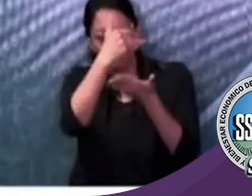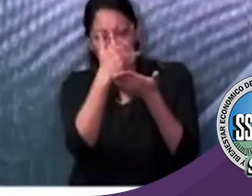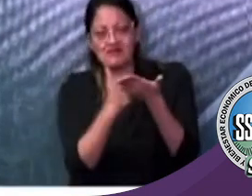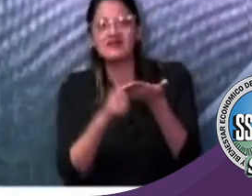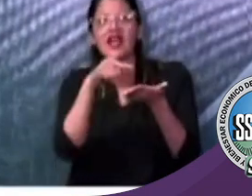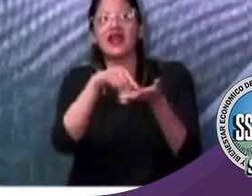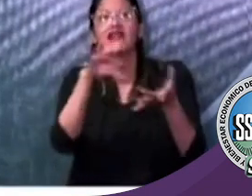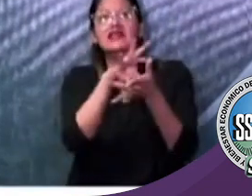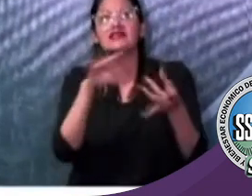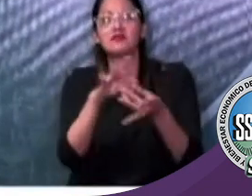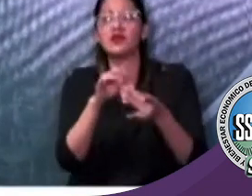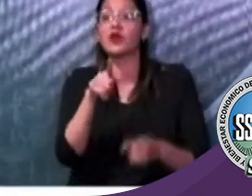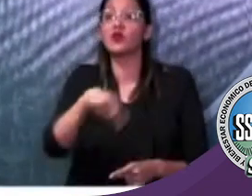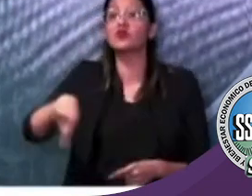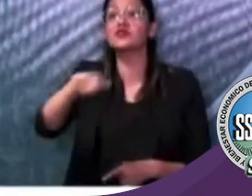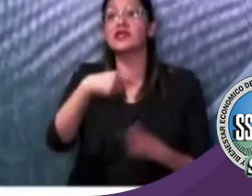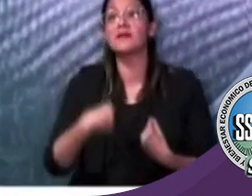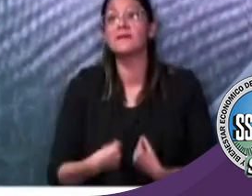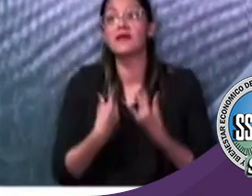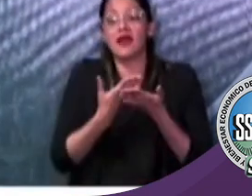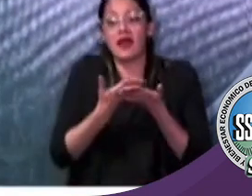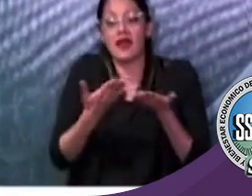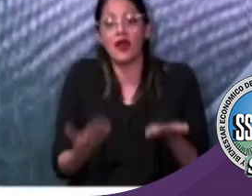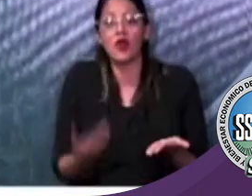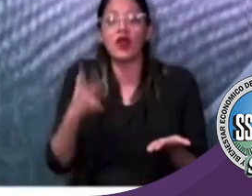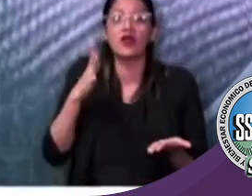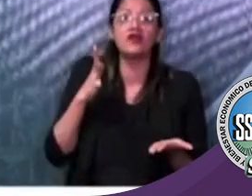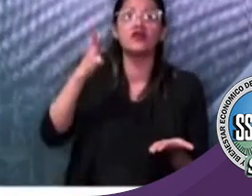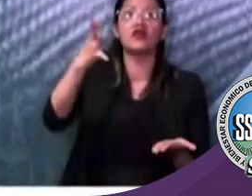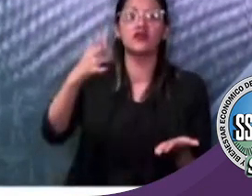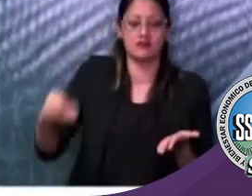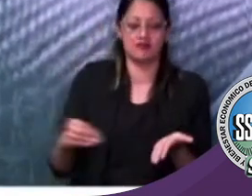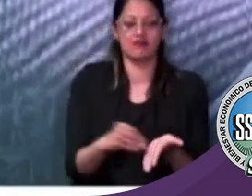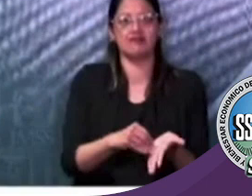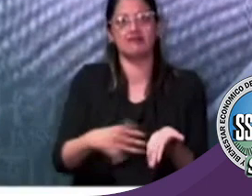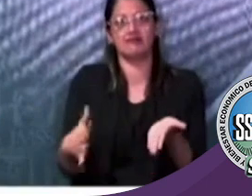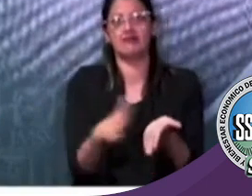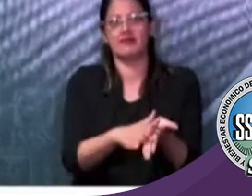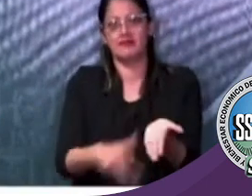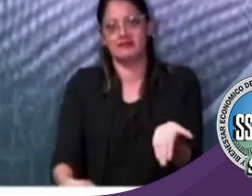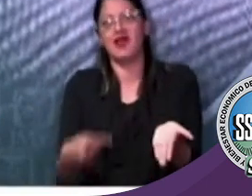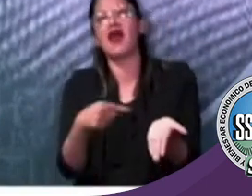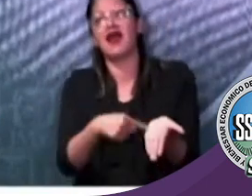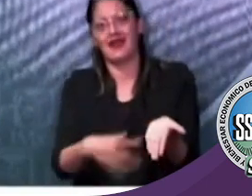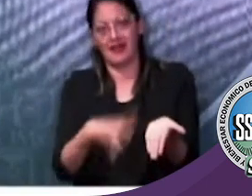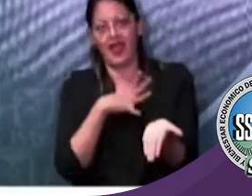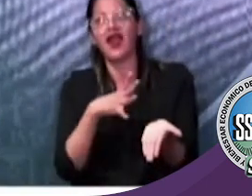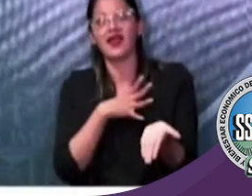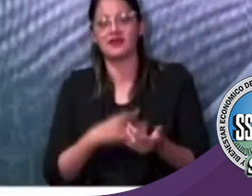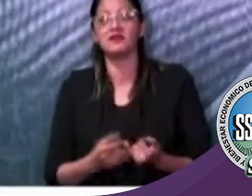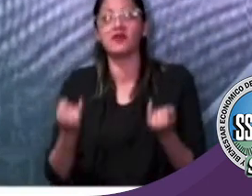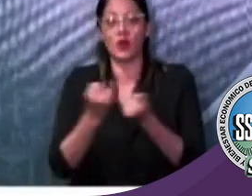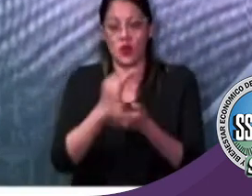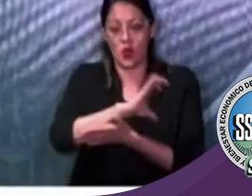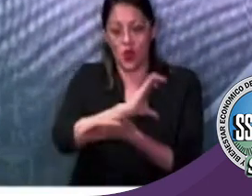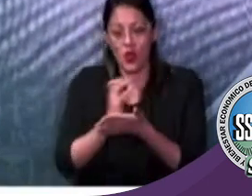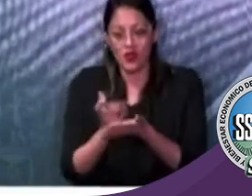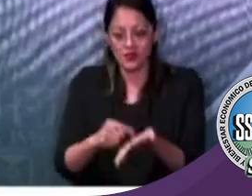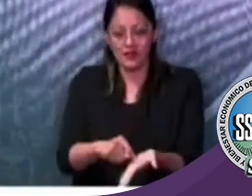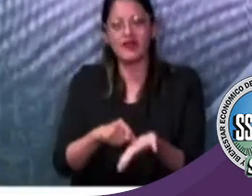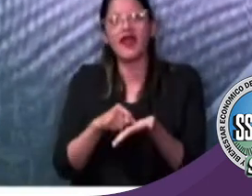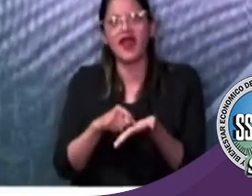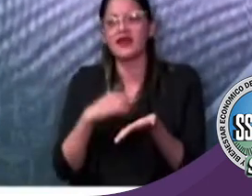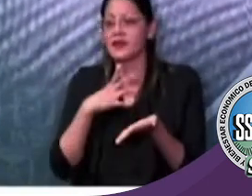futuro de cada uno de nosotros. En nuestro contrato colectivo de trabajo está el porvenir de